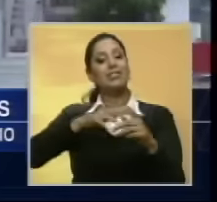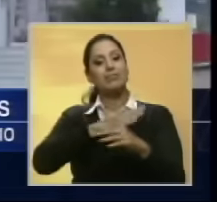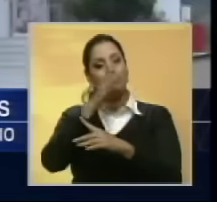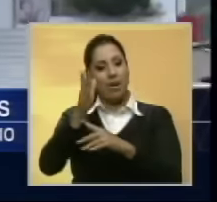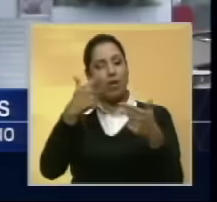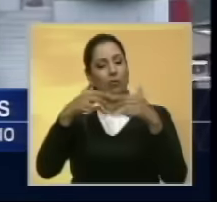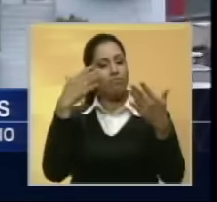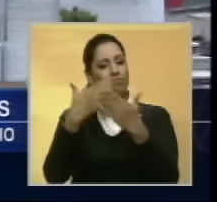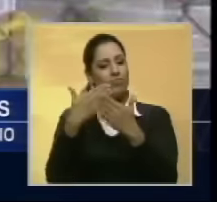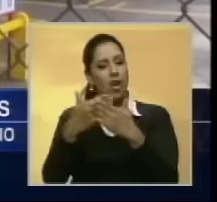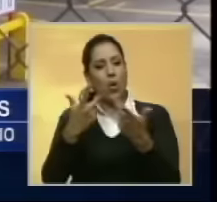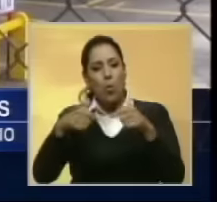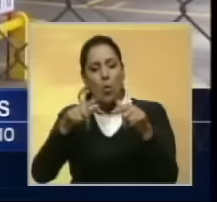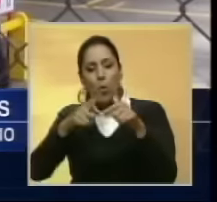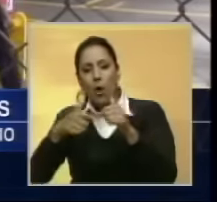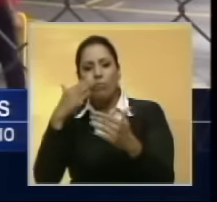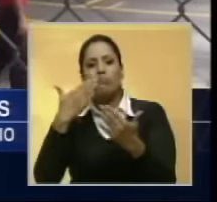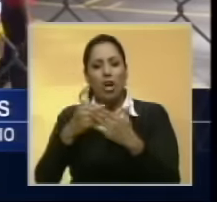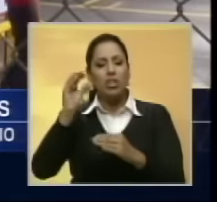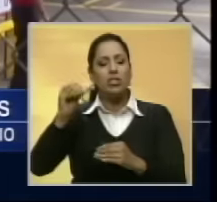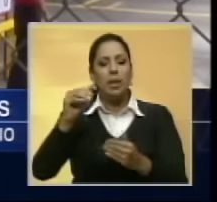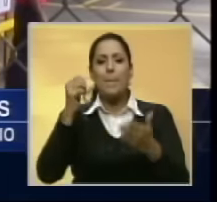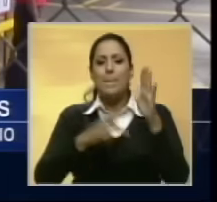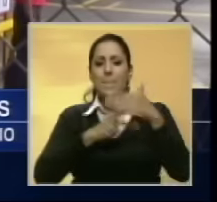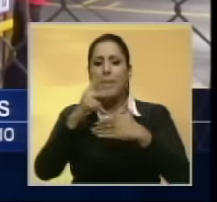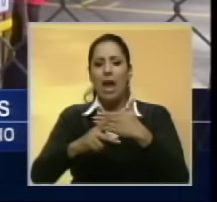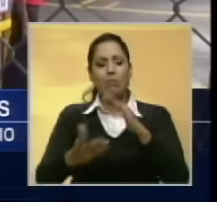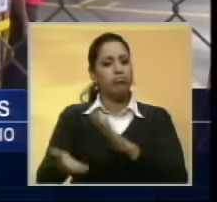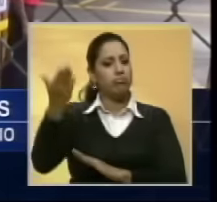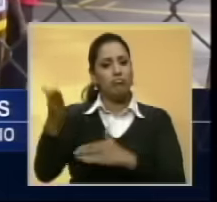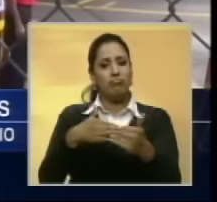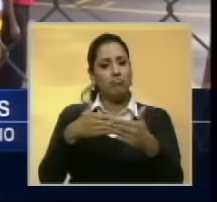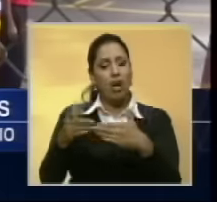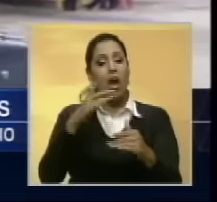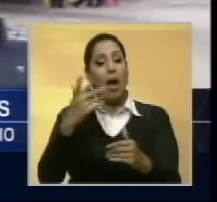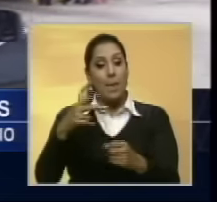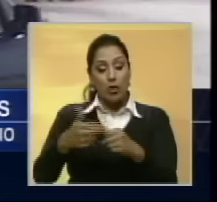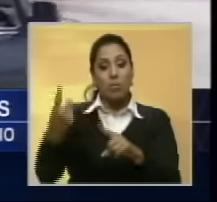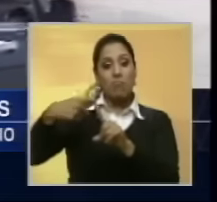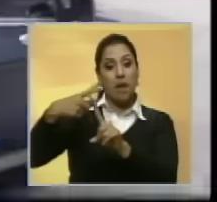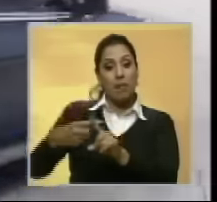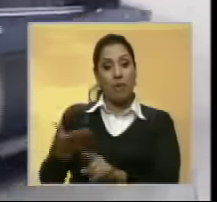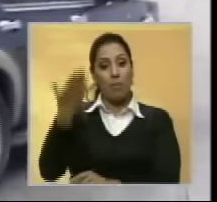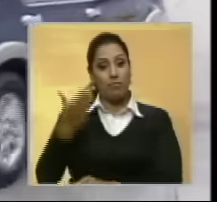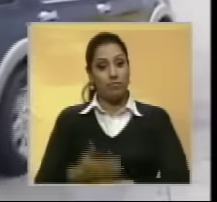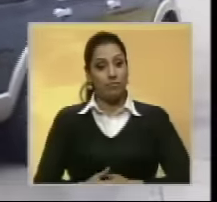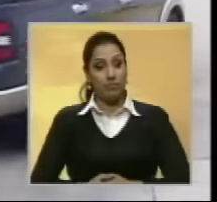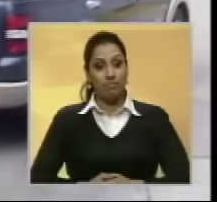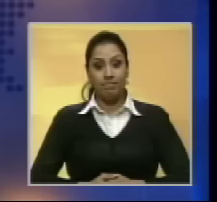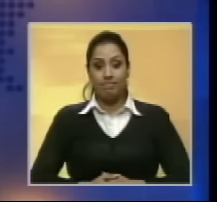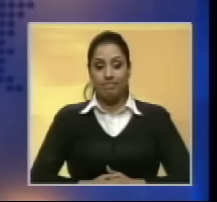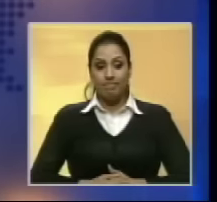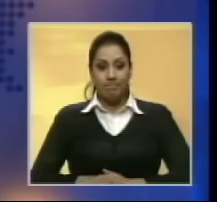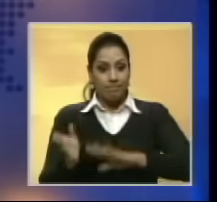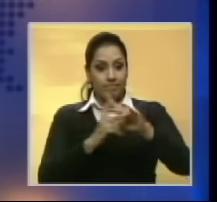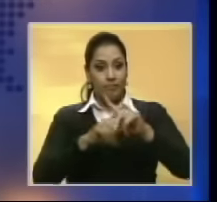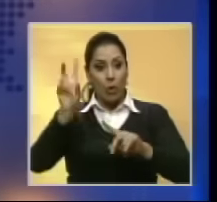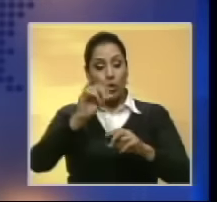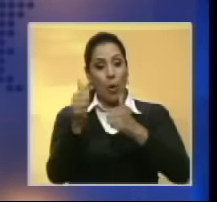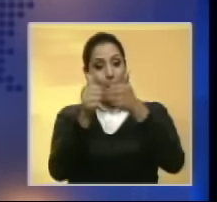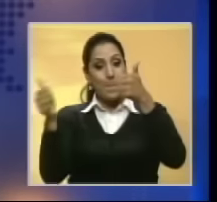entidad inspeccionando las estaciones de servicio para adecuar el plan piloto. No se descarta que más bombas se sumen al nuevo modelo.